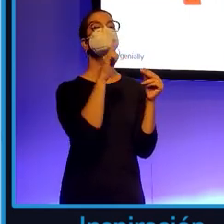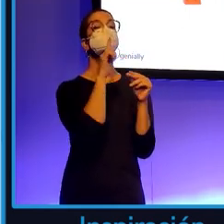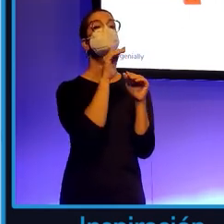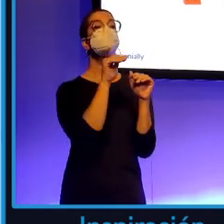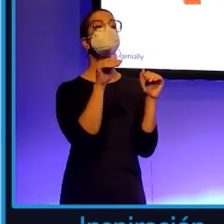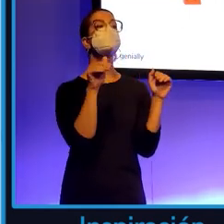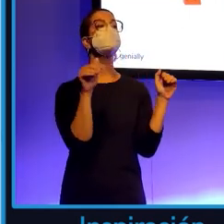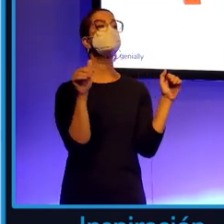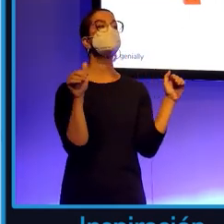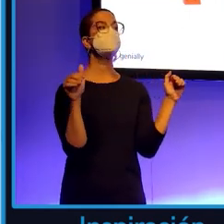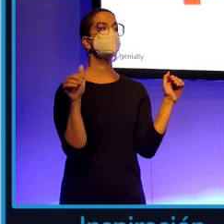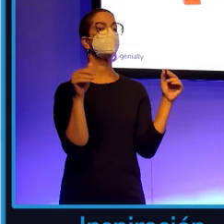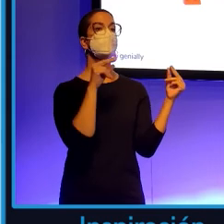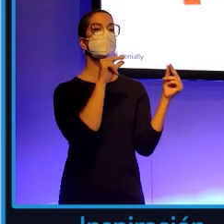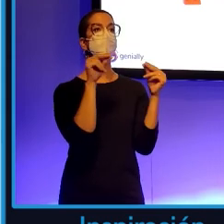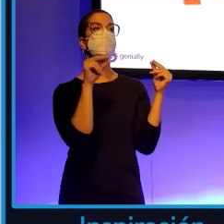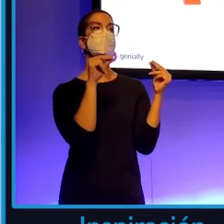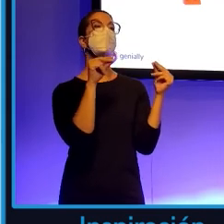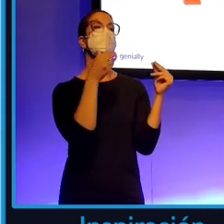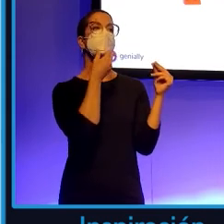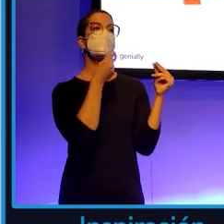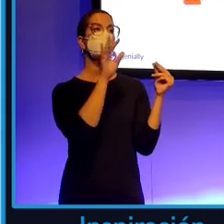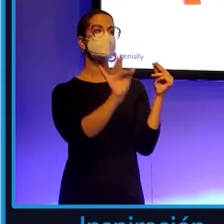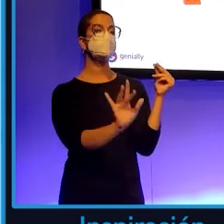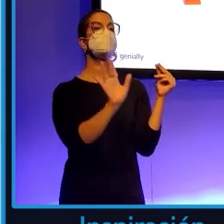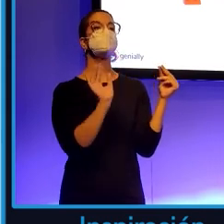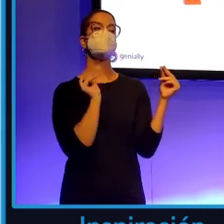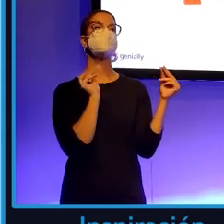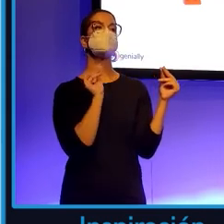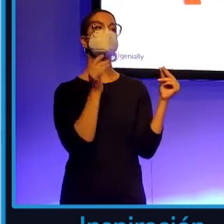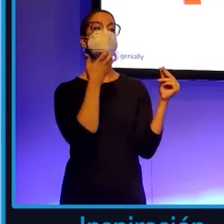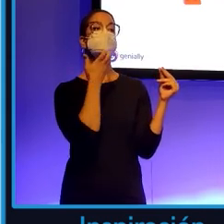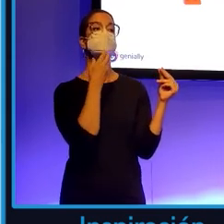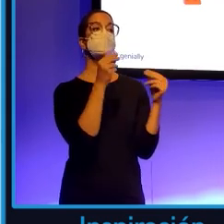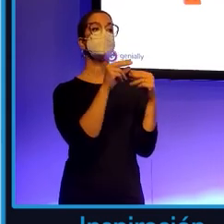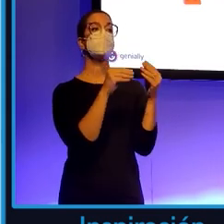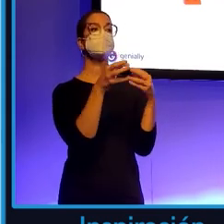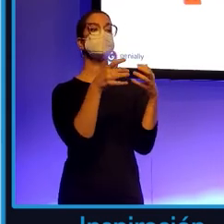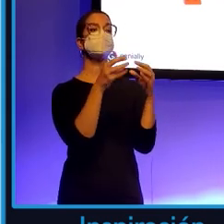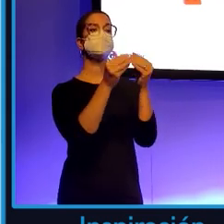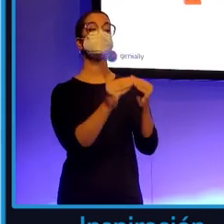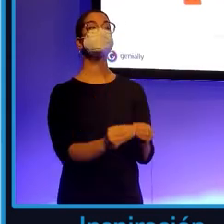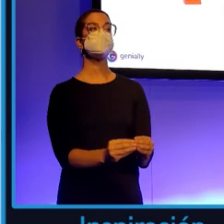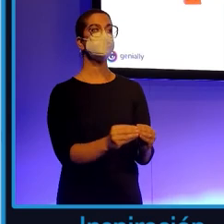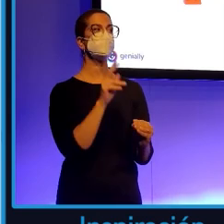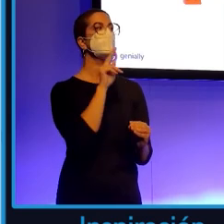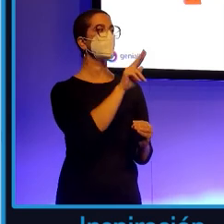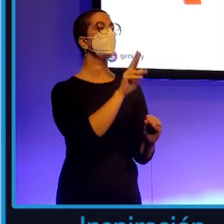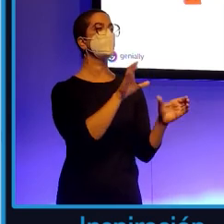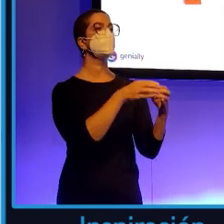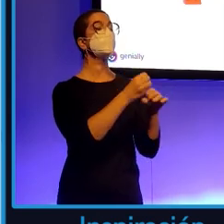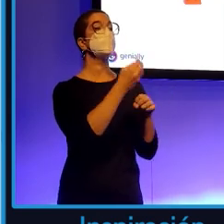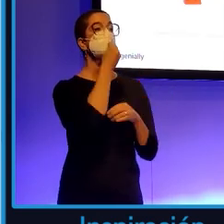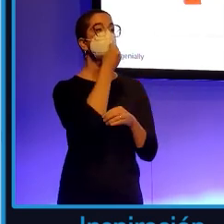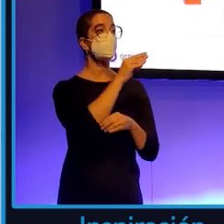silencio hablar es muy sano pero cuando hablamos de que si la mente es manipular la pieza había grupos que están trabajando muy bien todos muy bien pero que lo hagan